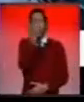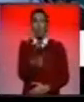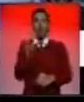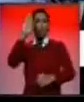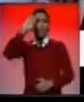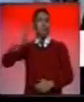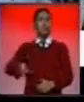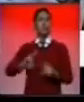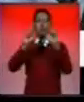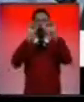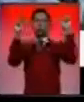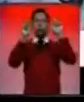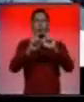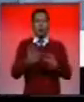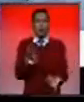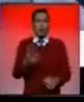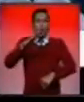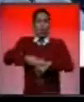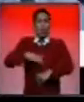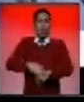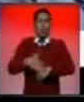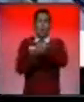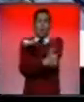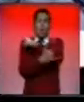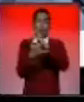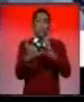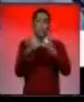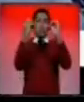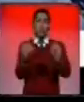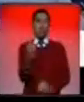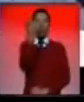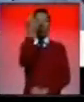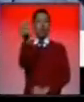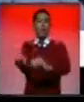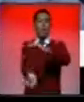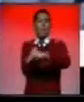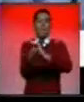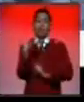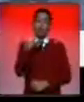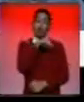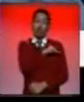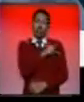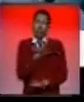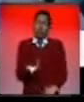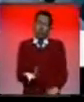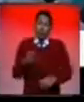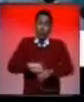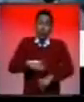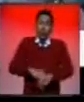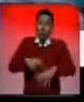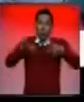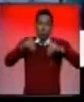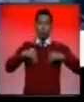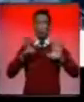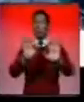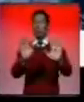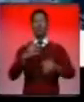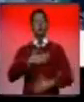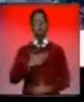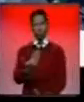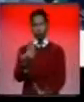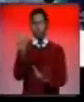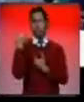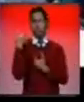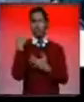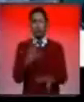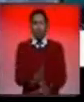fiscales. ¿Cómo usted detecta? Siempre los culpables somos los hombres políticos, ¿no? Y asumimos. Una cosa es responsabilidad, otra cosa es culpabilidad. Yo soy el responsable de la